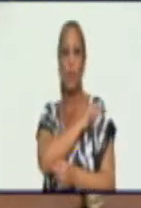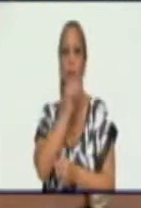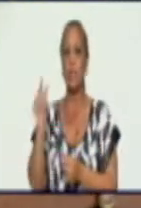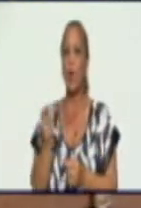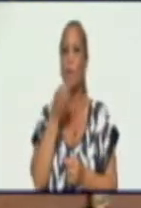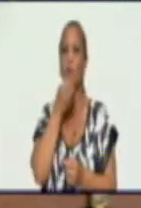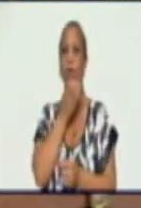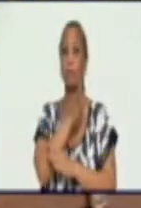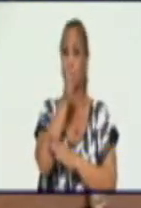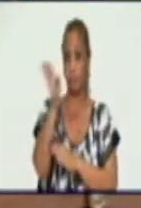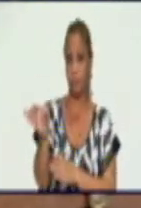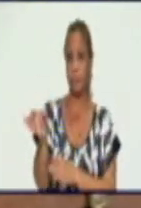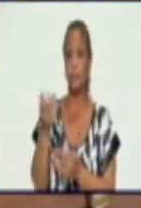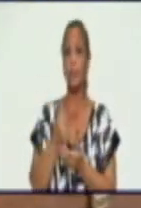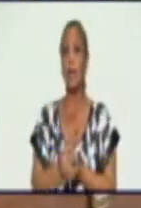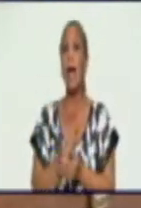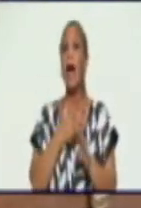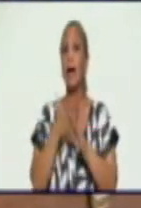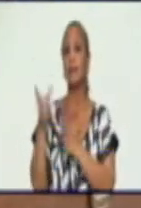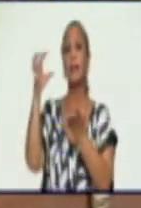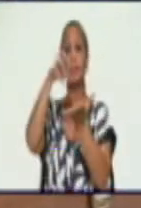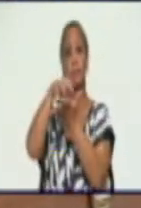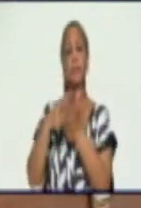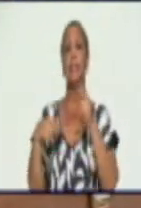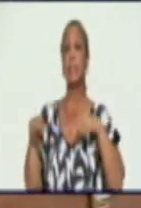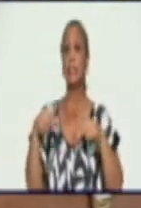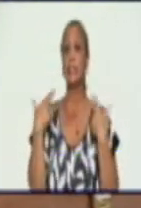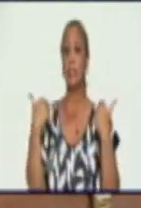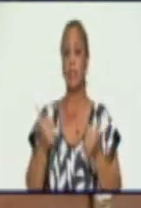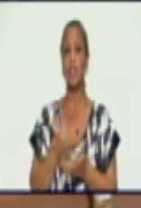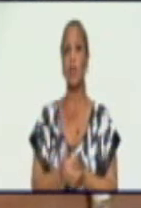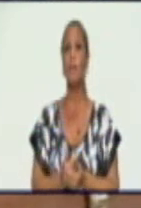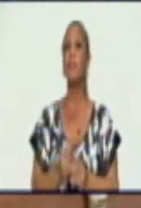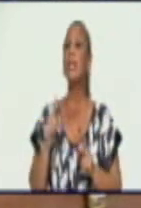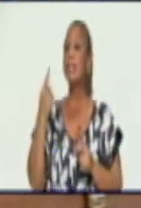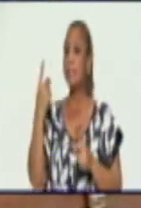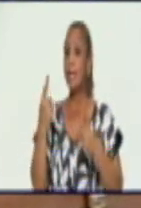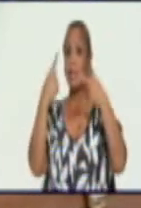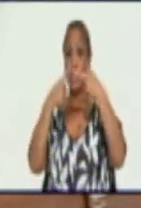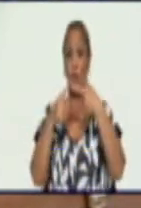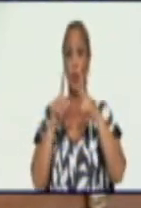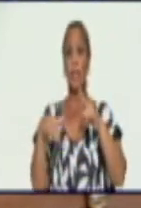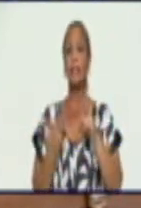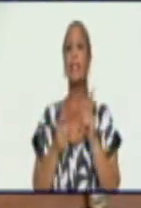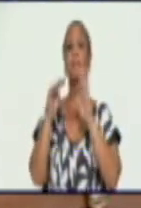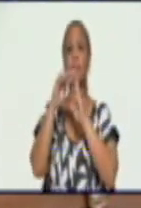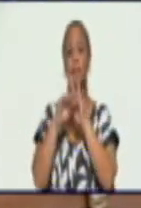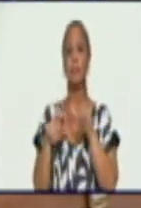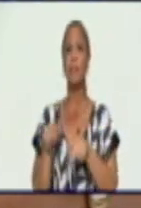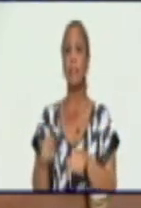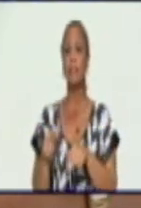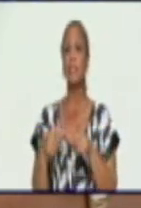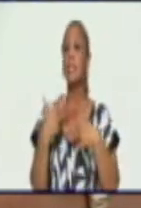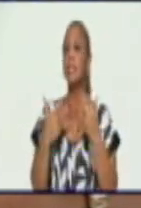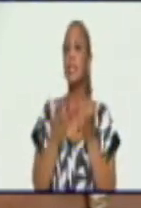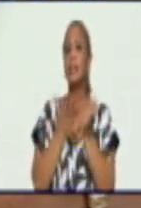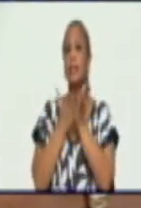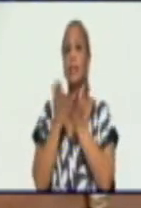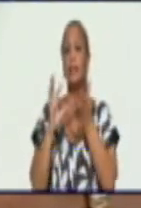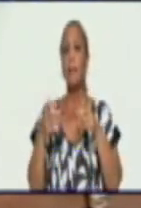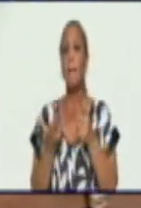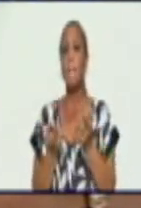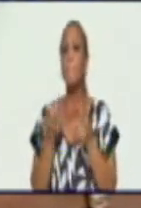dirigirse hasta estos puestos de dirección y la segunda de estas indicaciones hace referencia al mecanismo para las